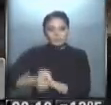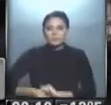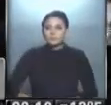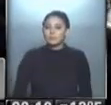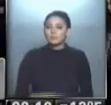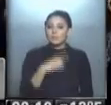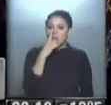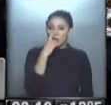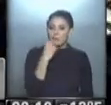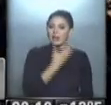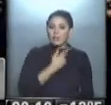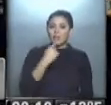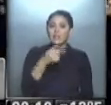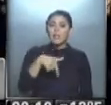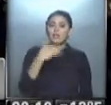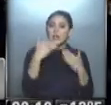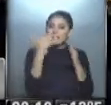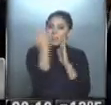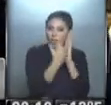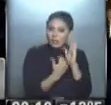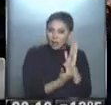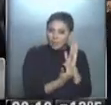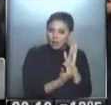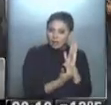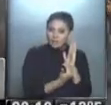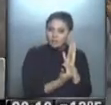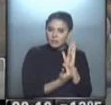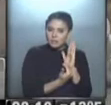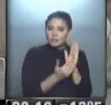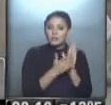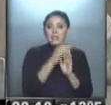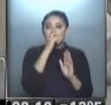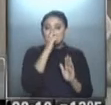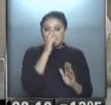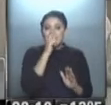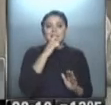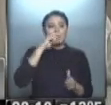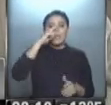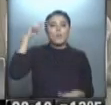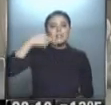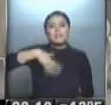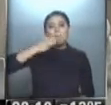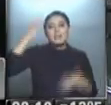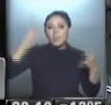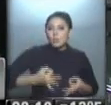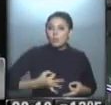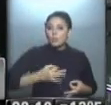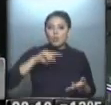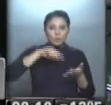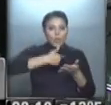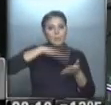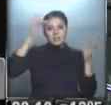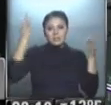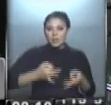partir de programas que se están desarrollando que tiene que ver con ciudades seguras municipios más seguros en torno a